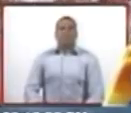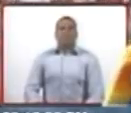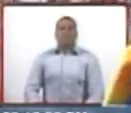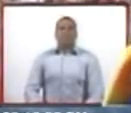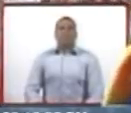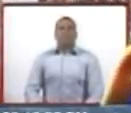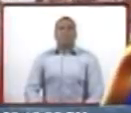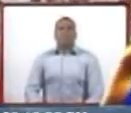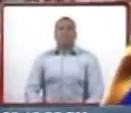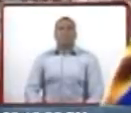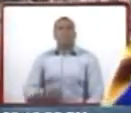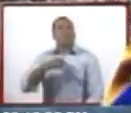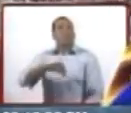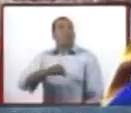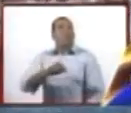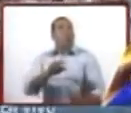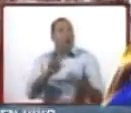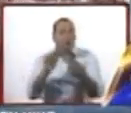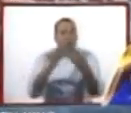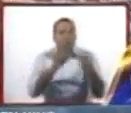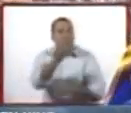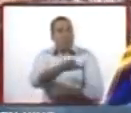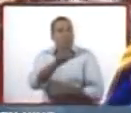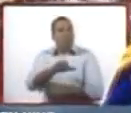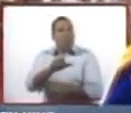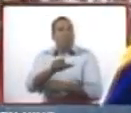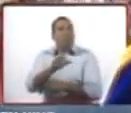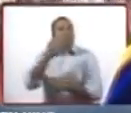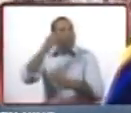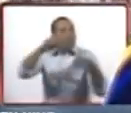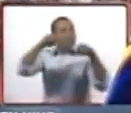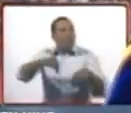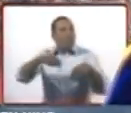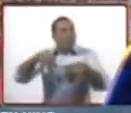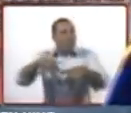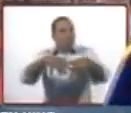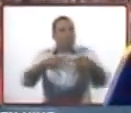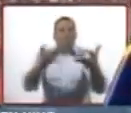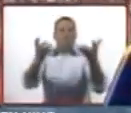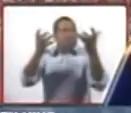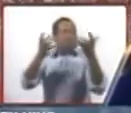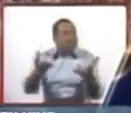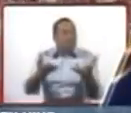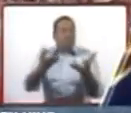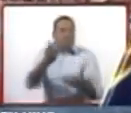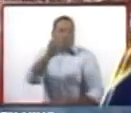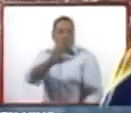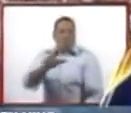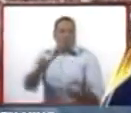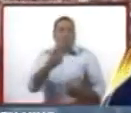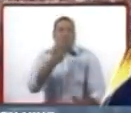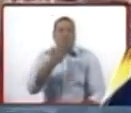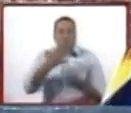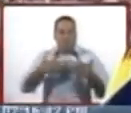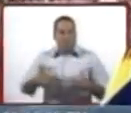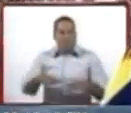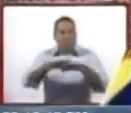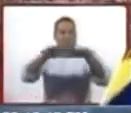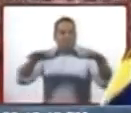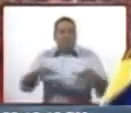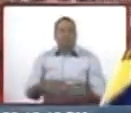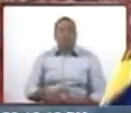Estamos conversando con las personas que se encuentran el día de hoy en esta gran marea roja. La amiga ha dicho